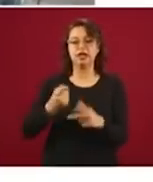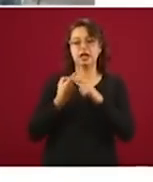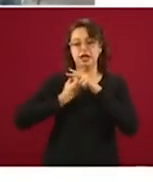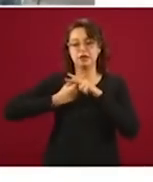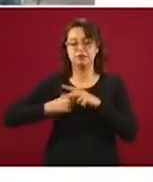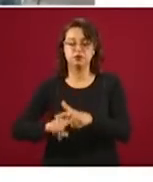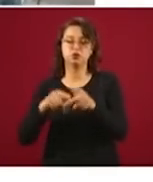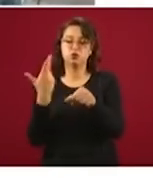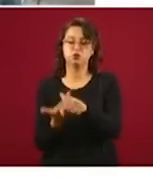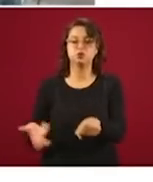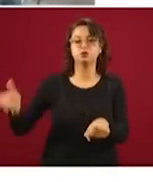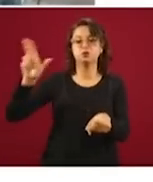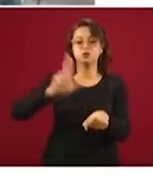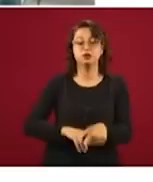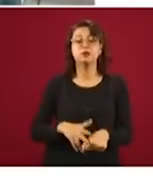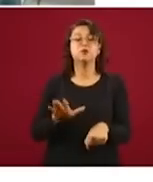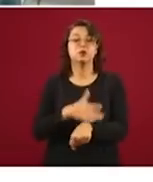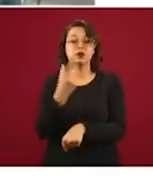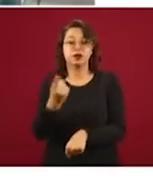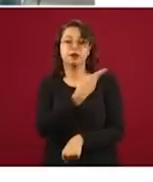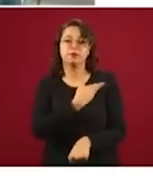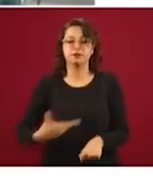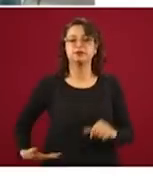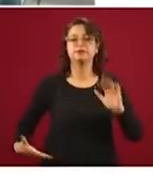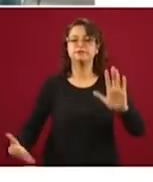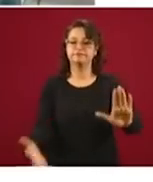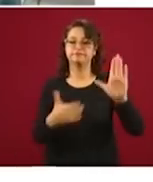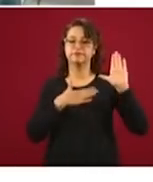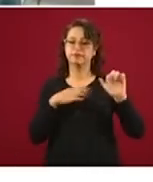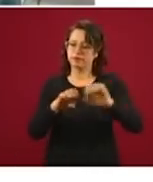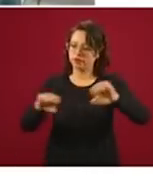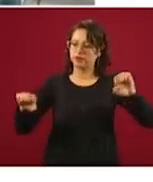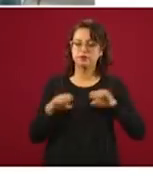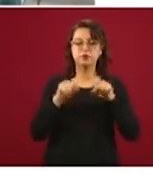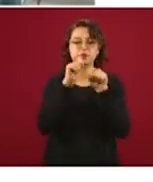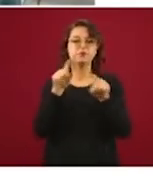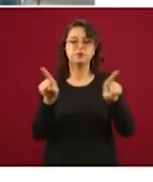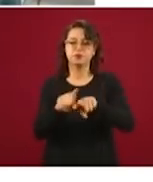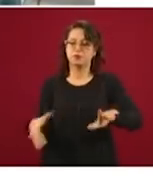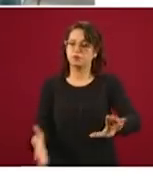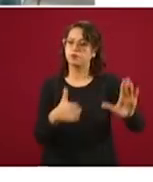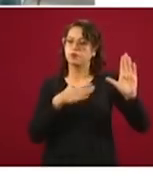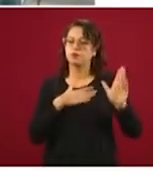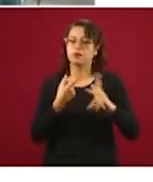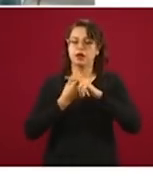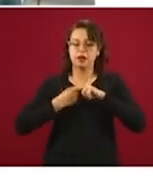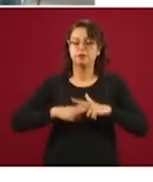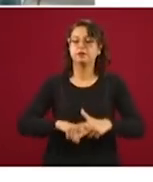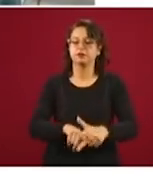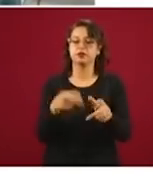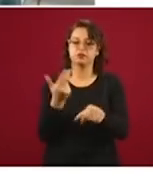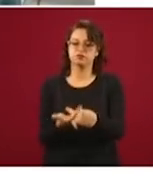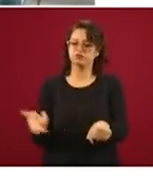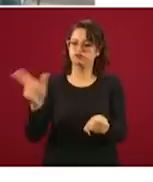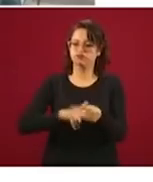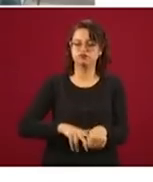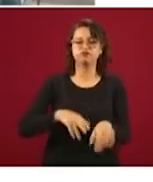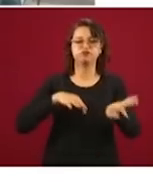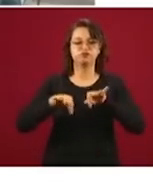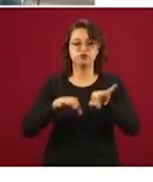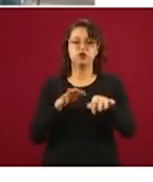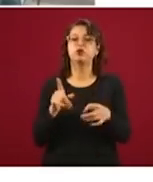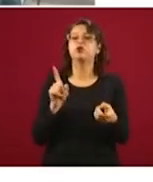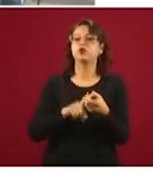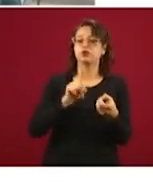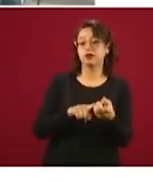un compromiso del presidente y de todo su equipo cuando visitaron Yucatán